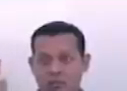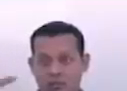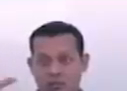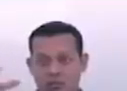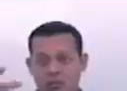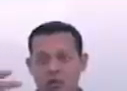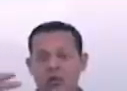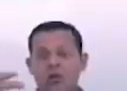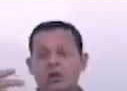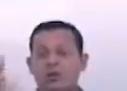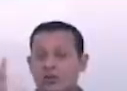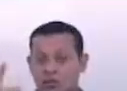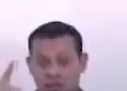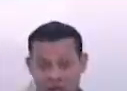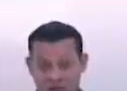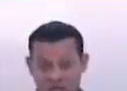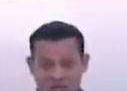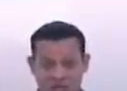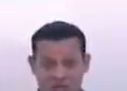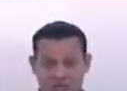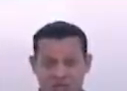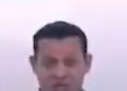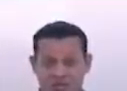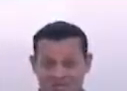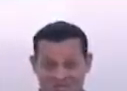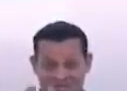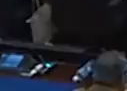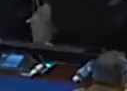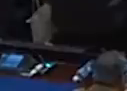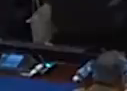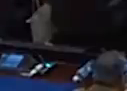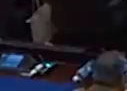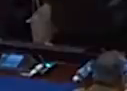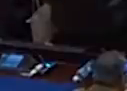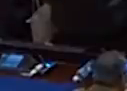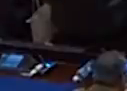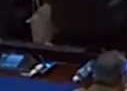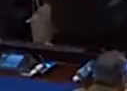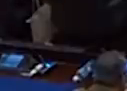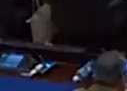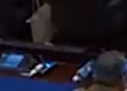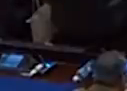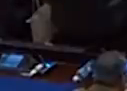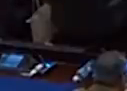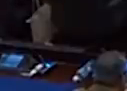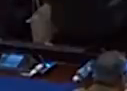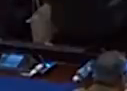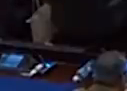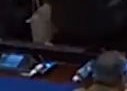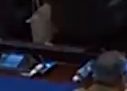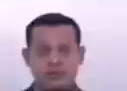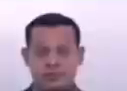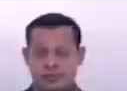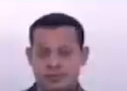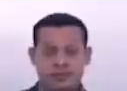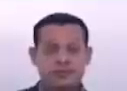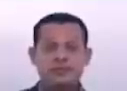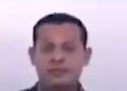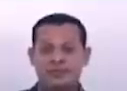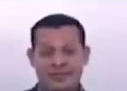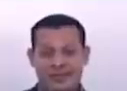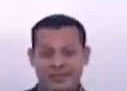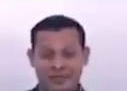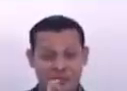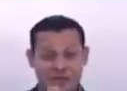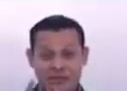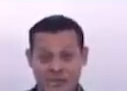de la oposición totalmente fuera de tono. Y yo quiero pedirles algo aquí al pleno, a mis compañeros, y